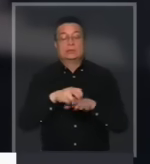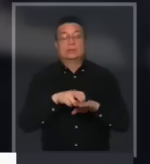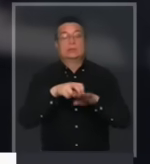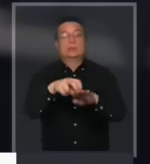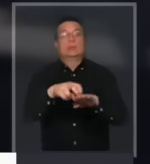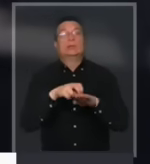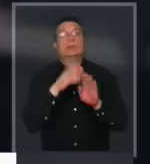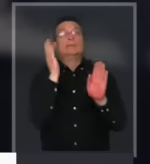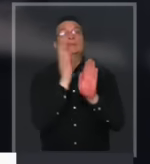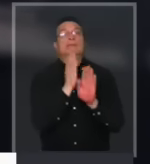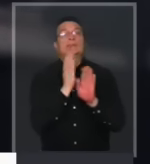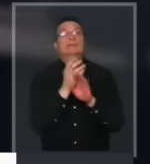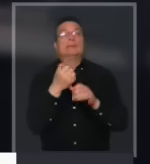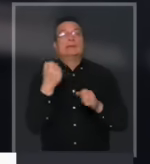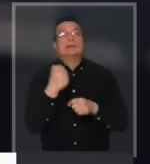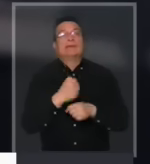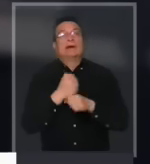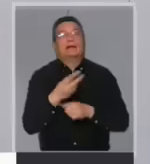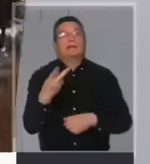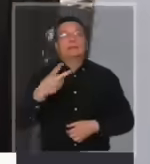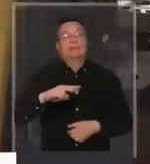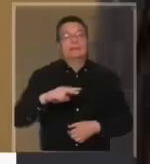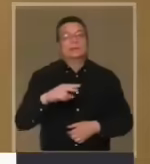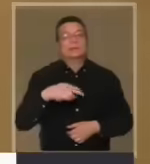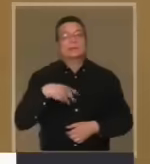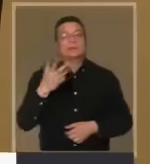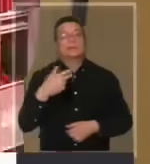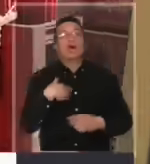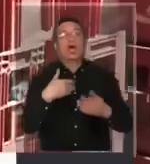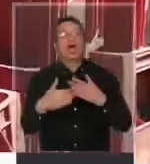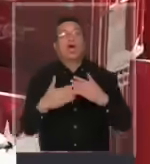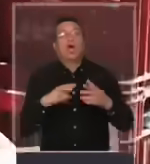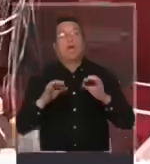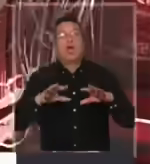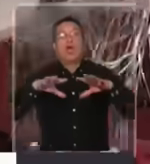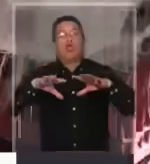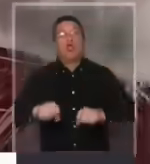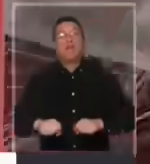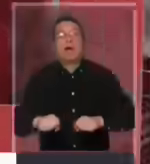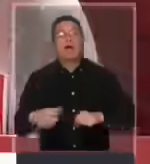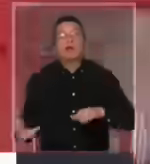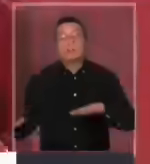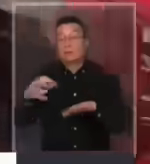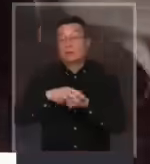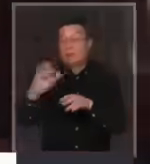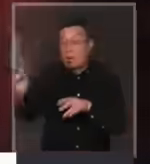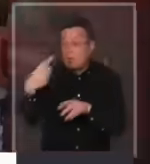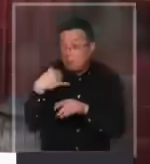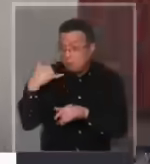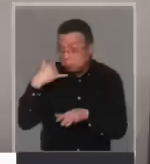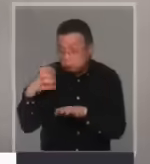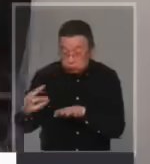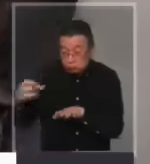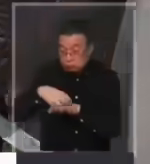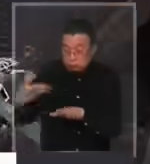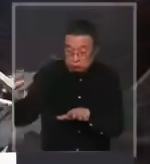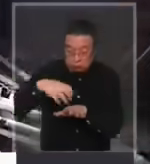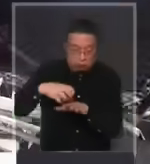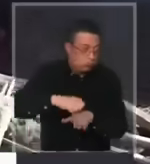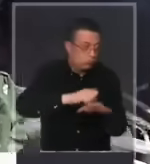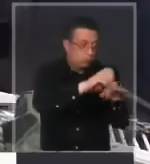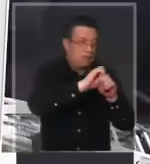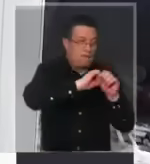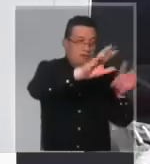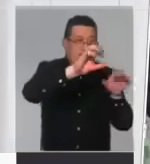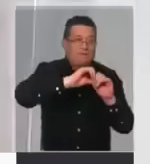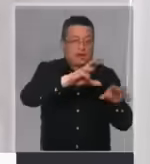informal. Se convirtió con el tiempo en un habitual de la toma que movía lo que le solicitaran y a quien lo pidiera. Comenzó